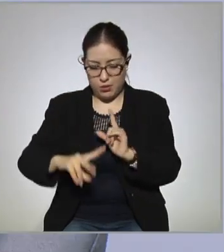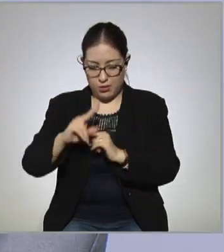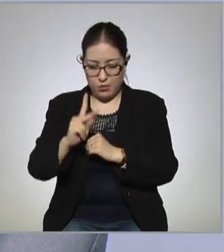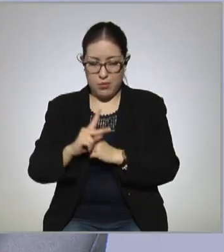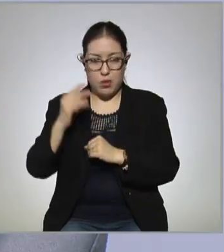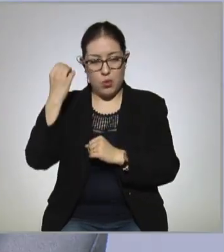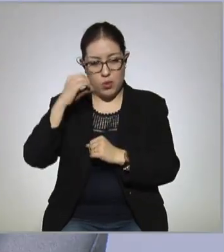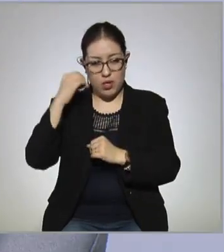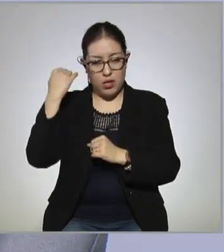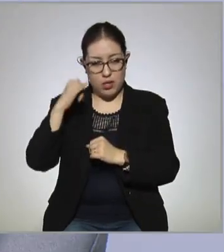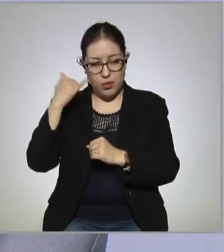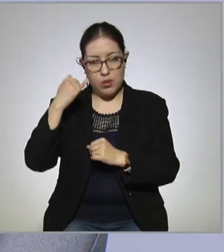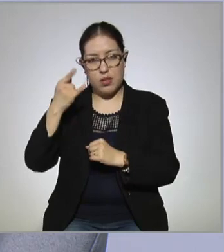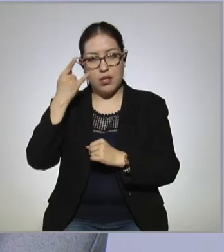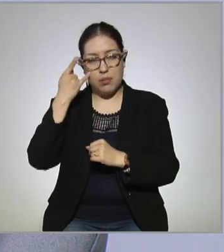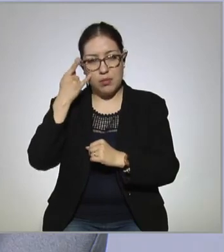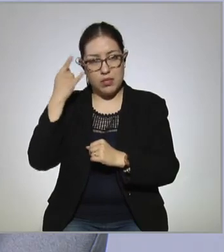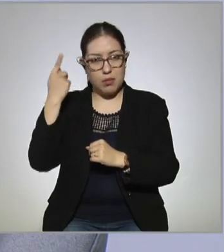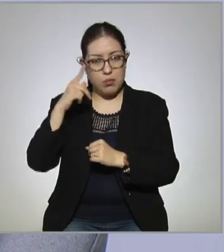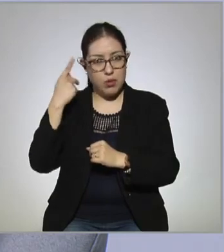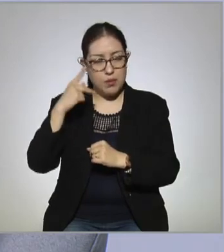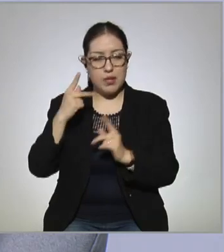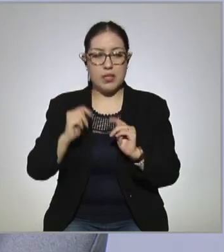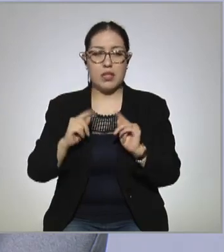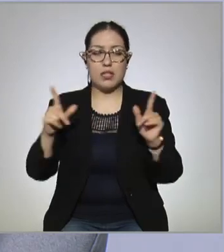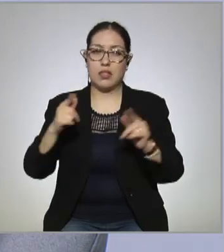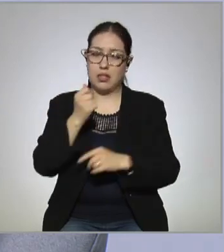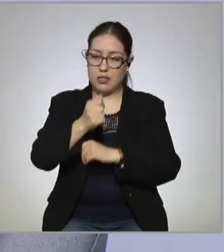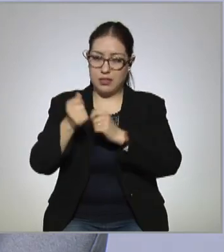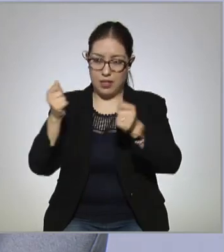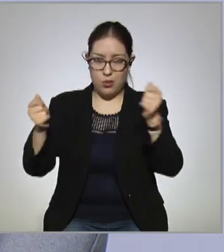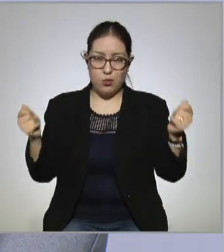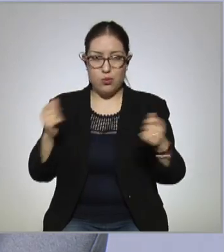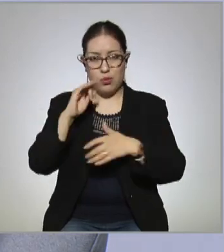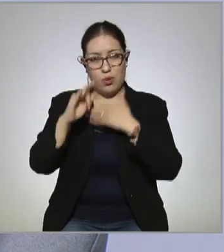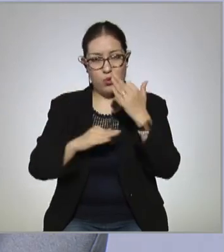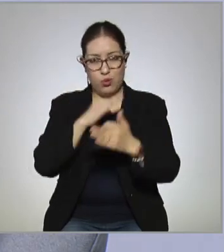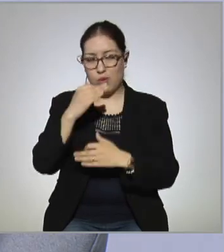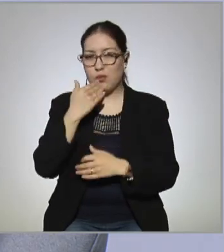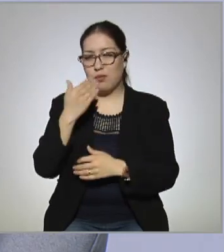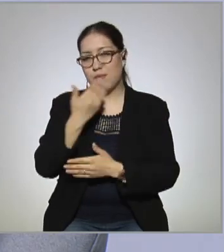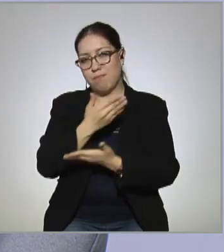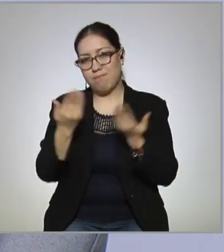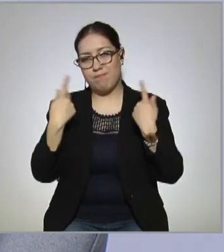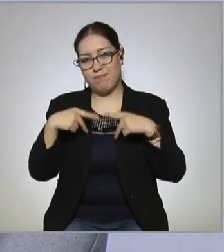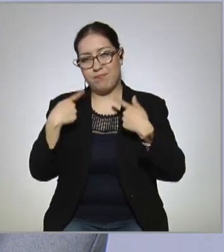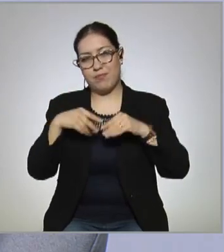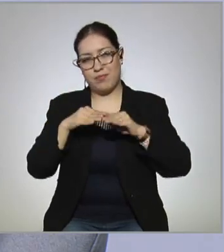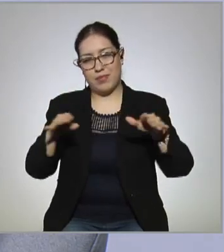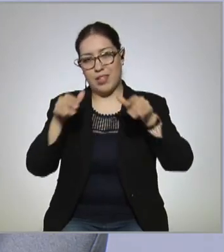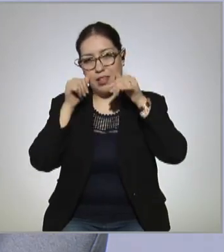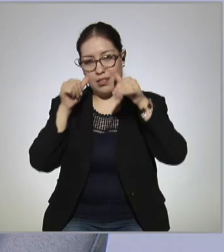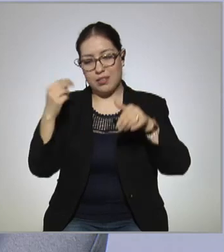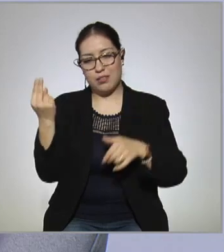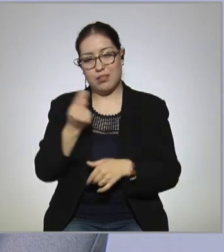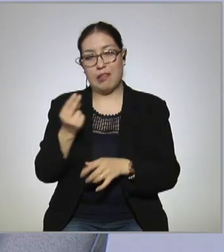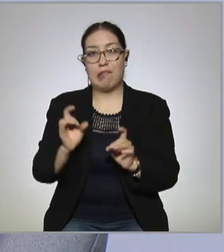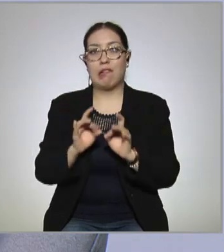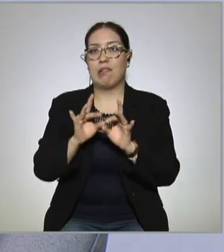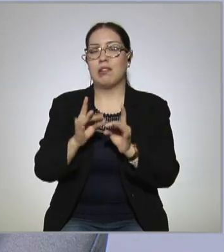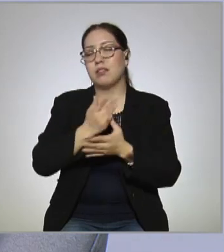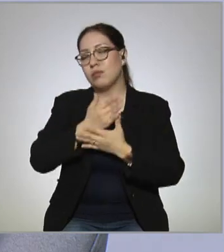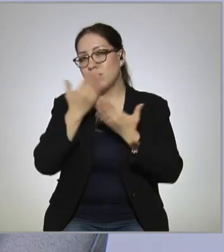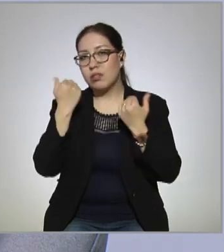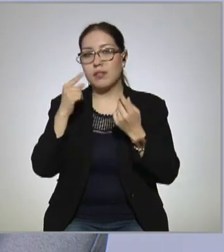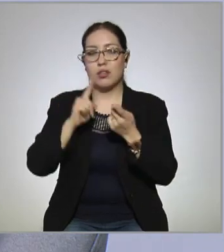Oaxaca, Yucatán, Campeche, Puebla, Tlaxcala, les mandan saludos porque este programa le llegó a todas esas personas que necesitan atención y de repente no saben